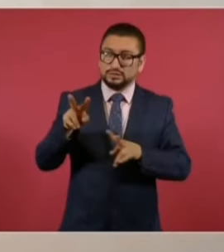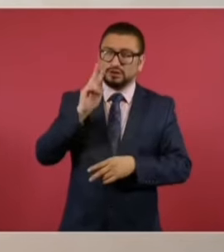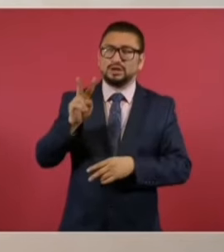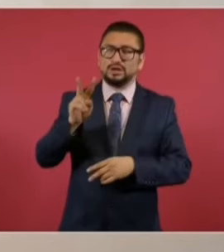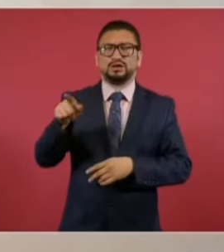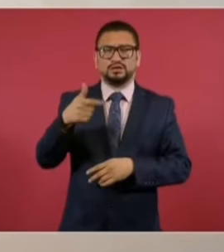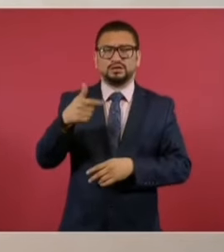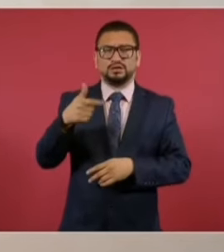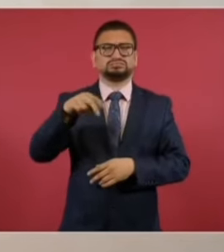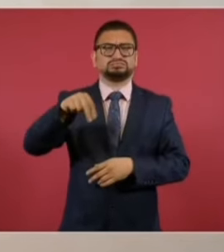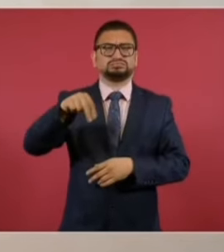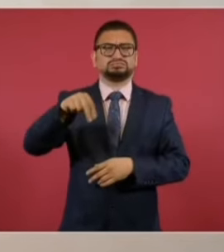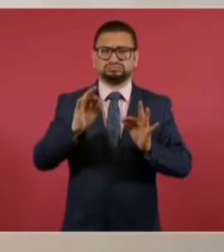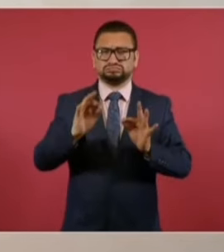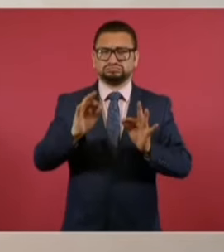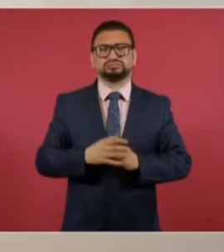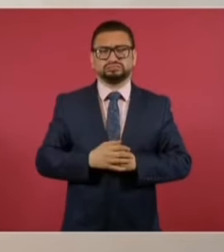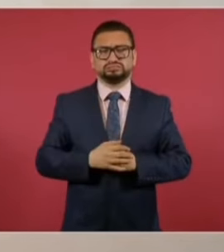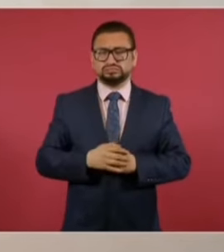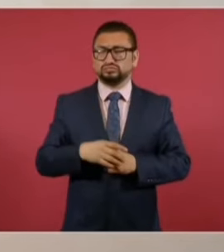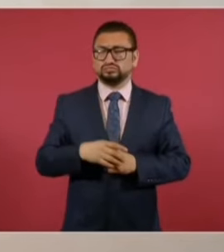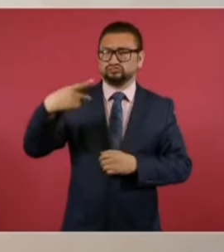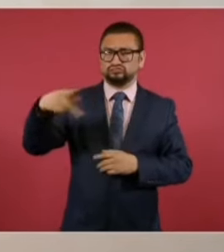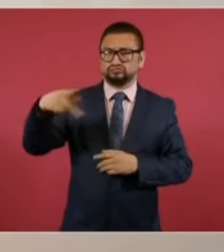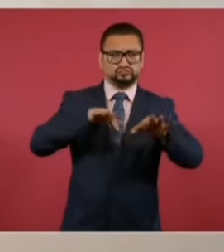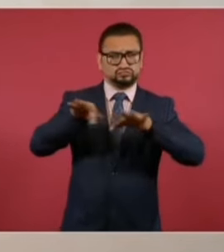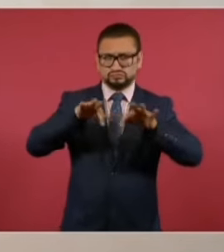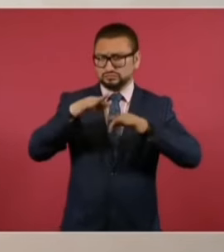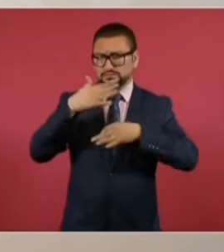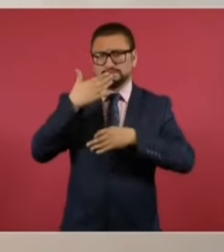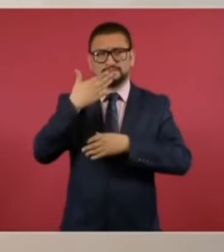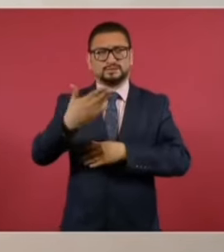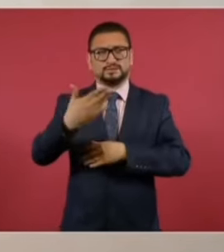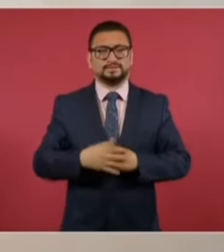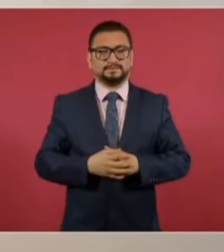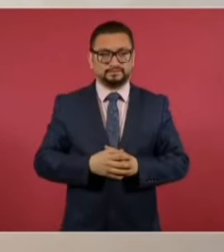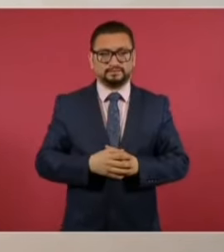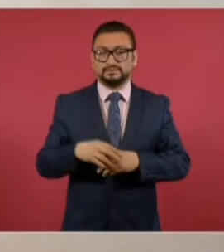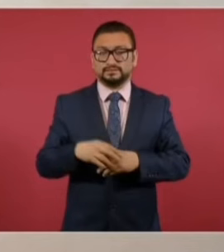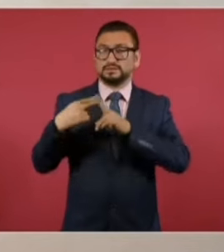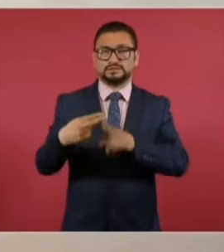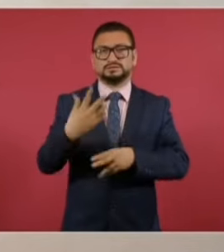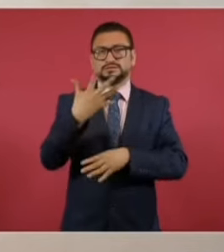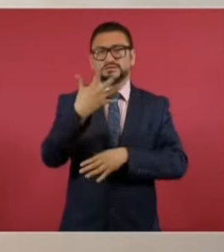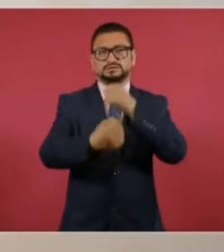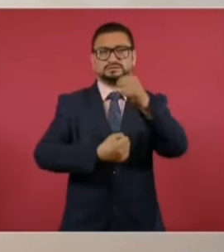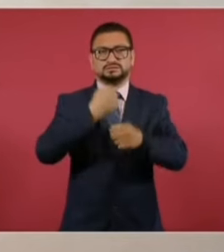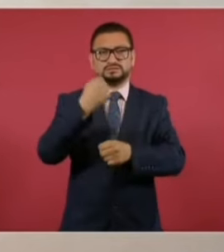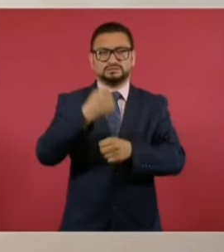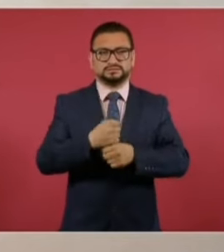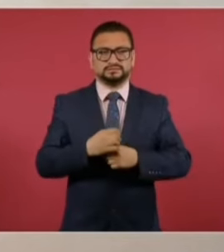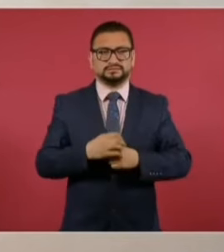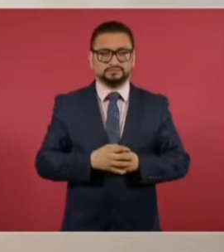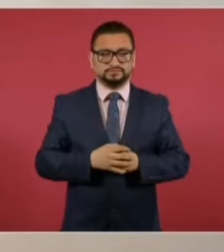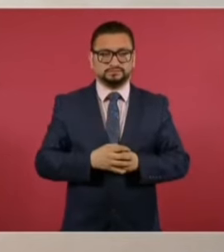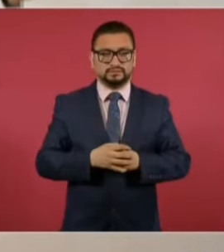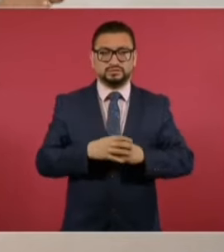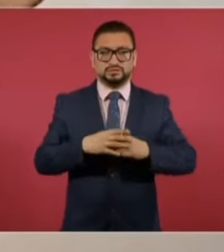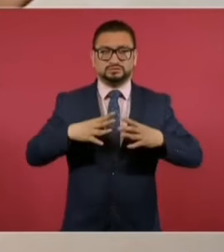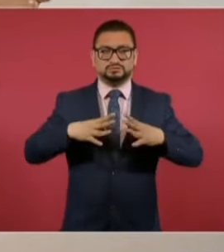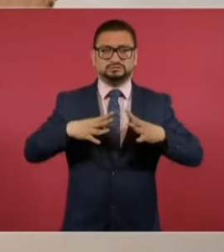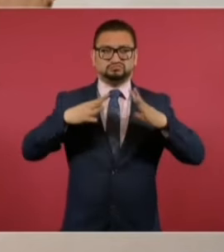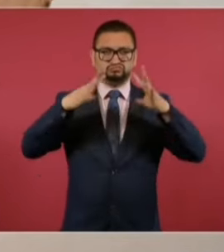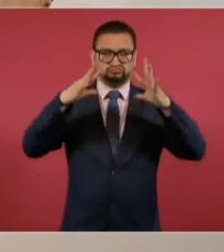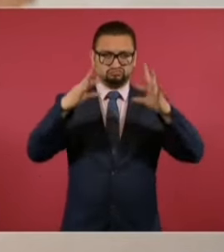aprueba el desempeño de la Guardia Nacional. En 5 años, o sea, crear una